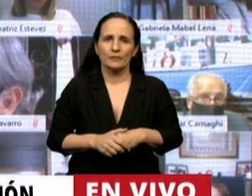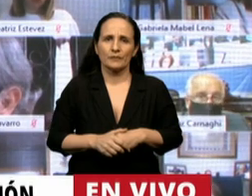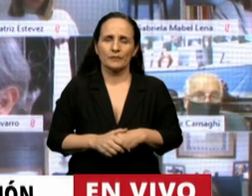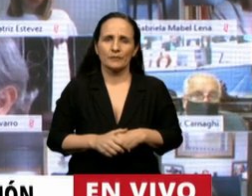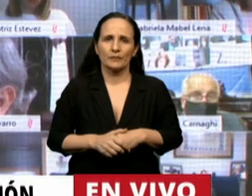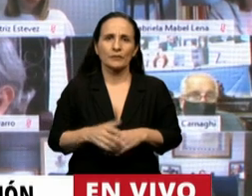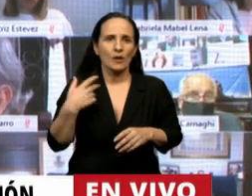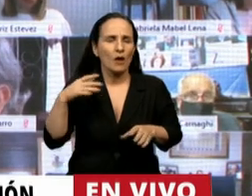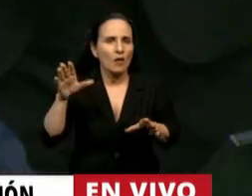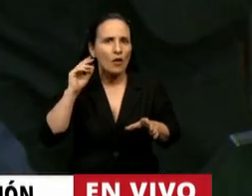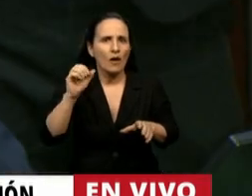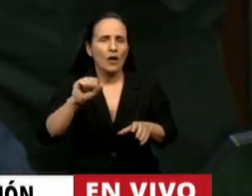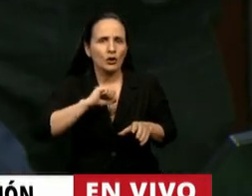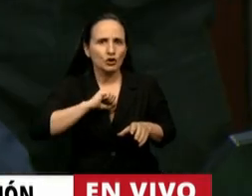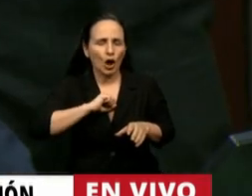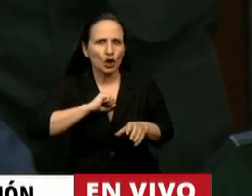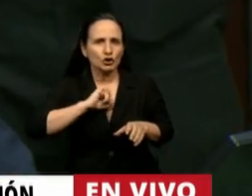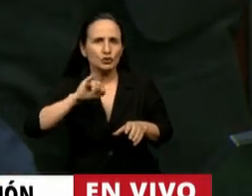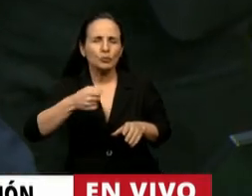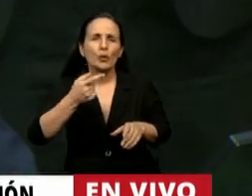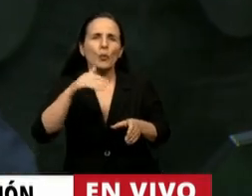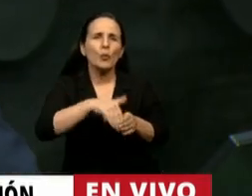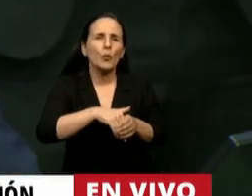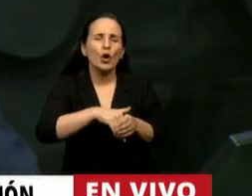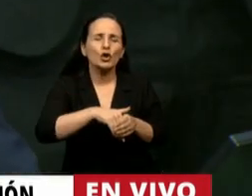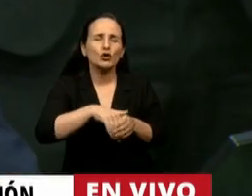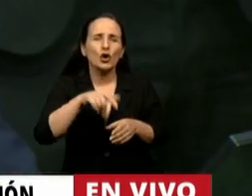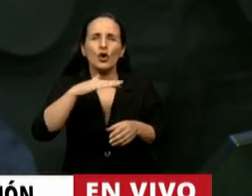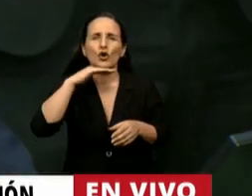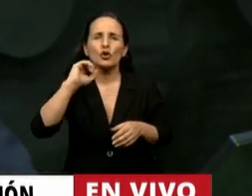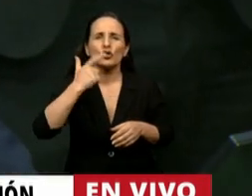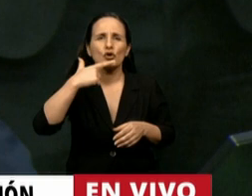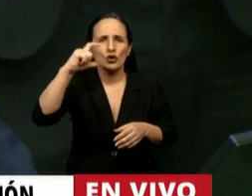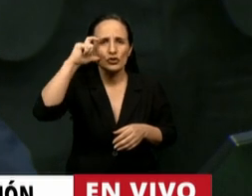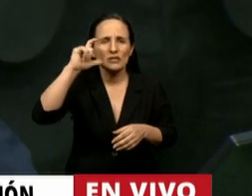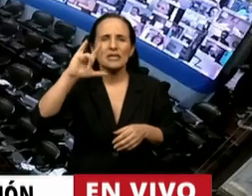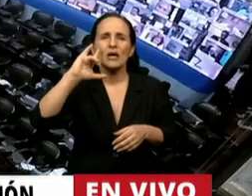le escuché el tosido pero no el voto diputado diputado José Luis martiarena